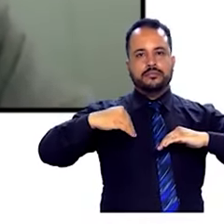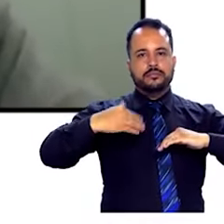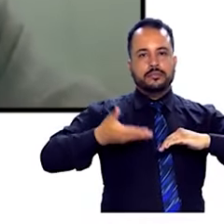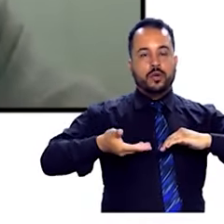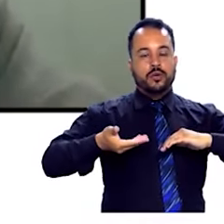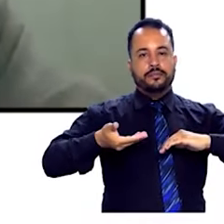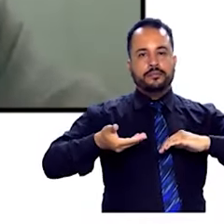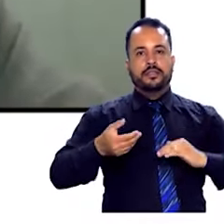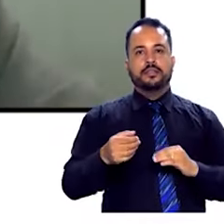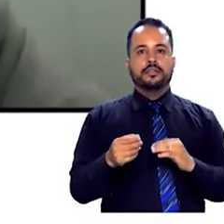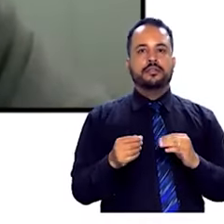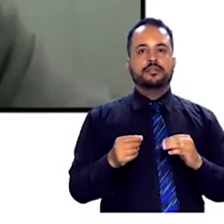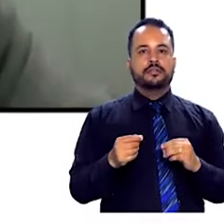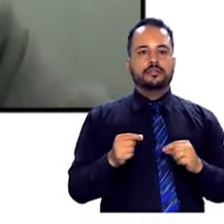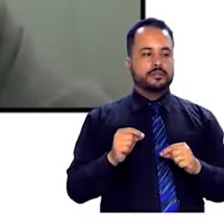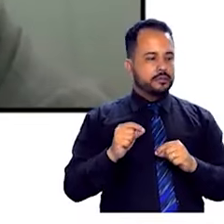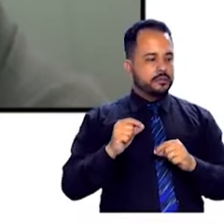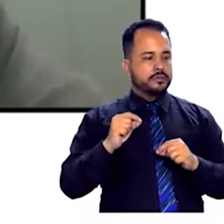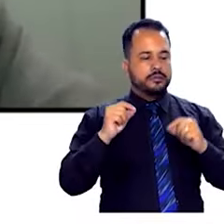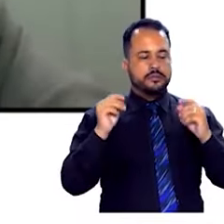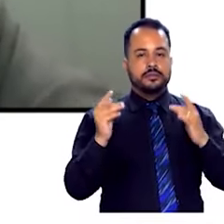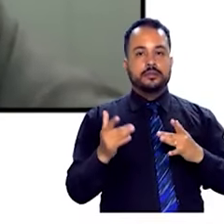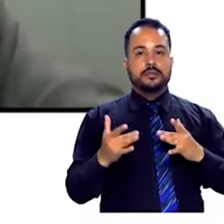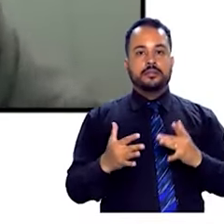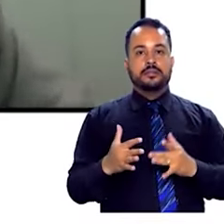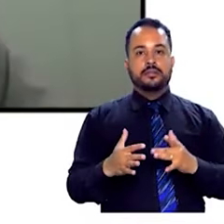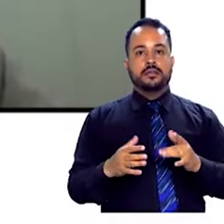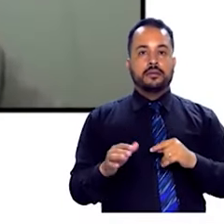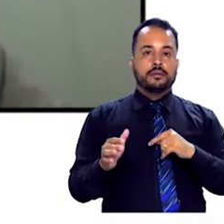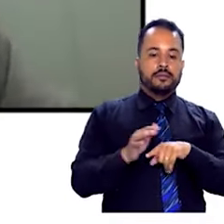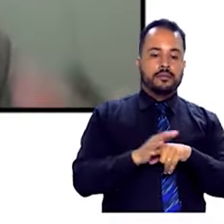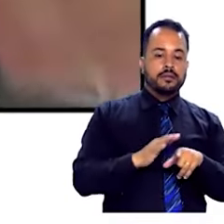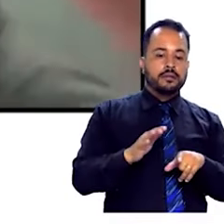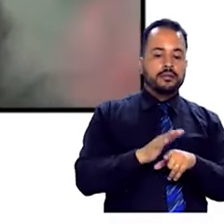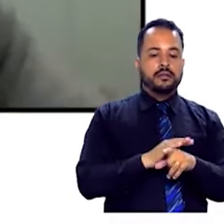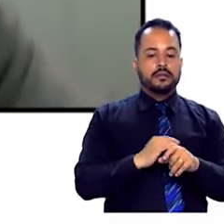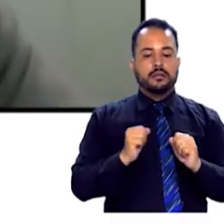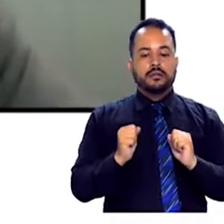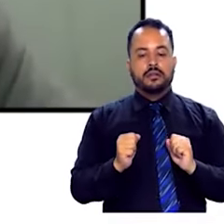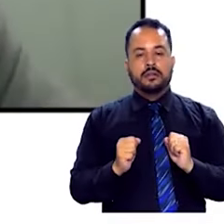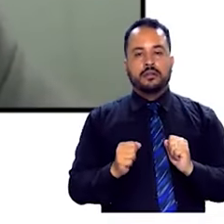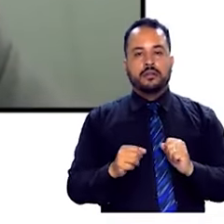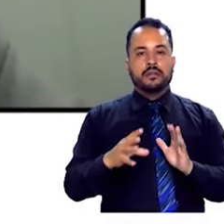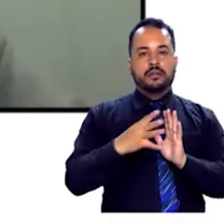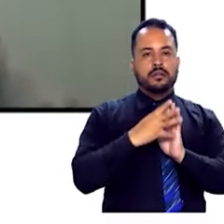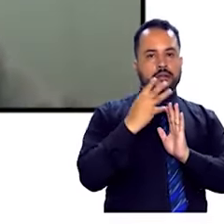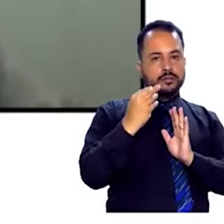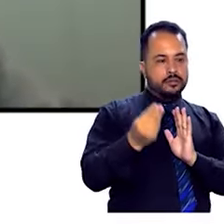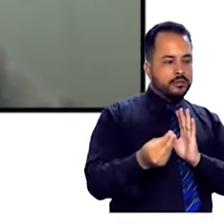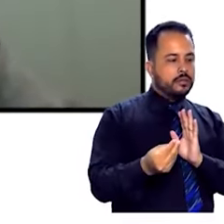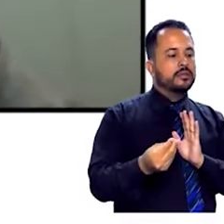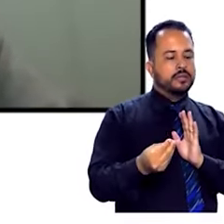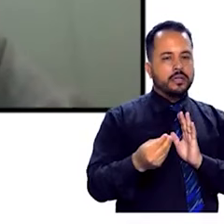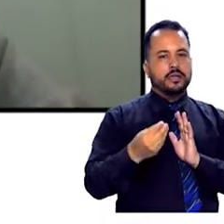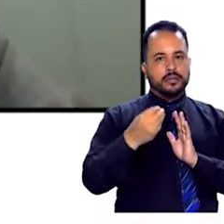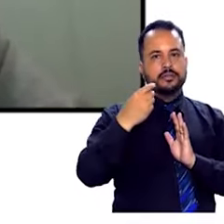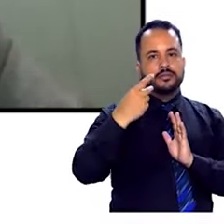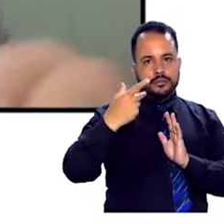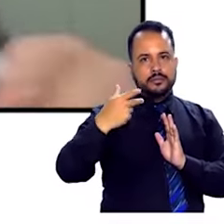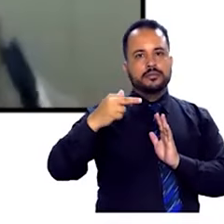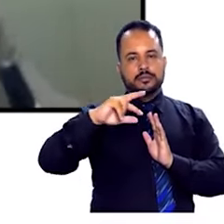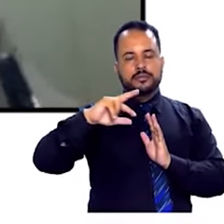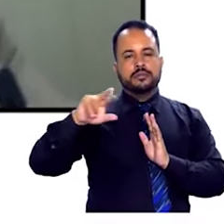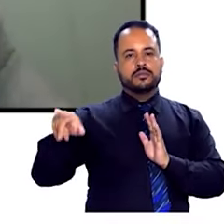haibun Model per ha extran va ha su modelo Así cuento el cas argentino el